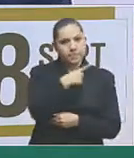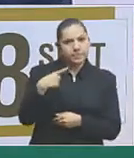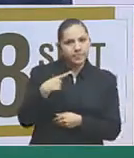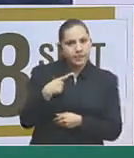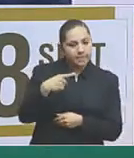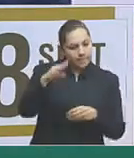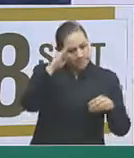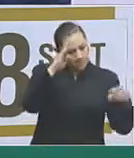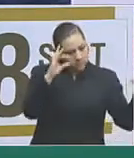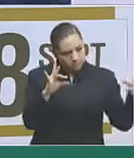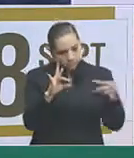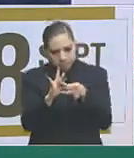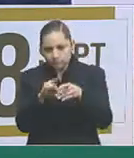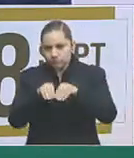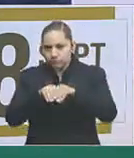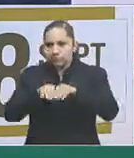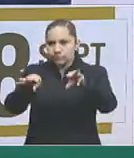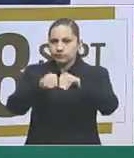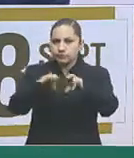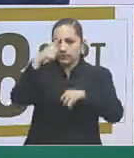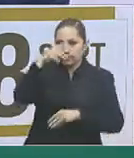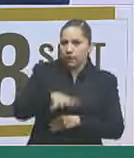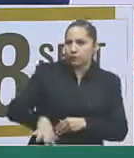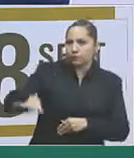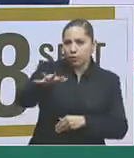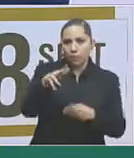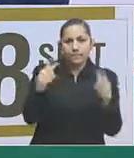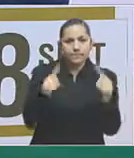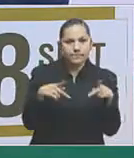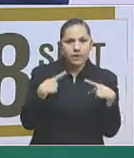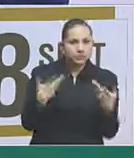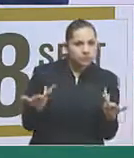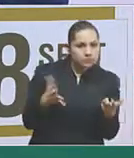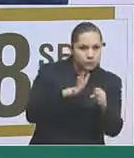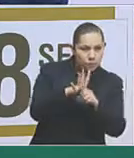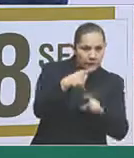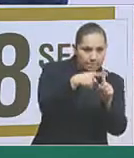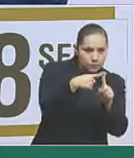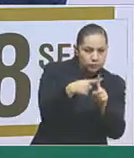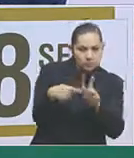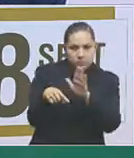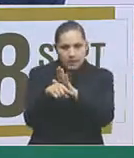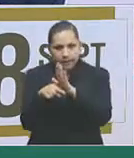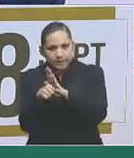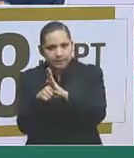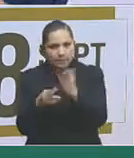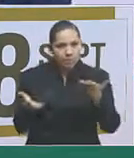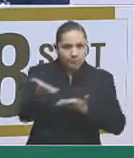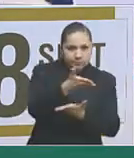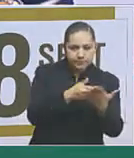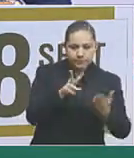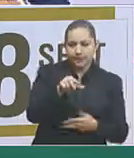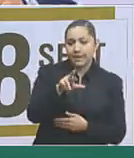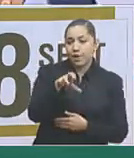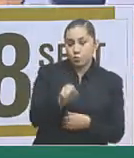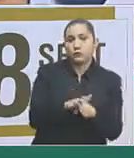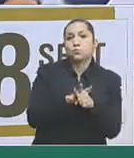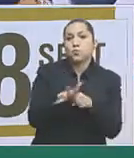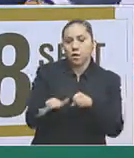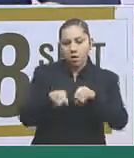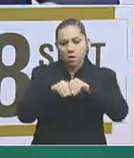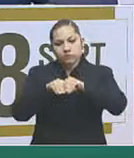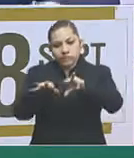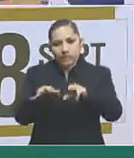favor de la democracia son al fin y al cabo herramientas y su impacto depende del uso que le demos como